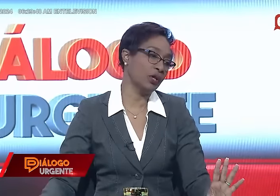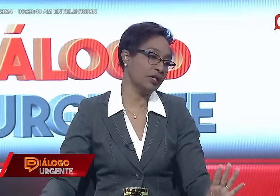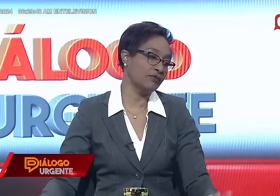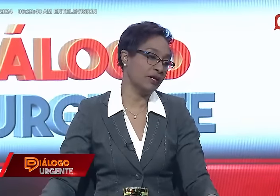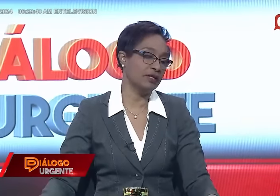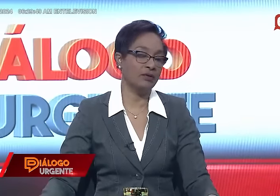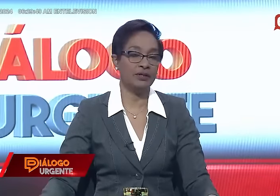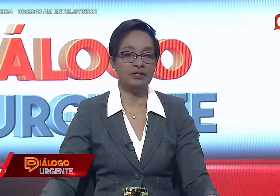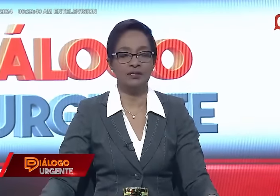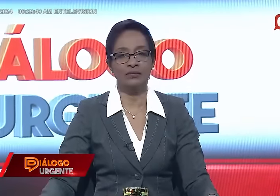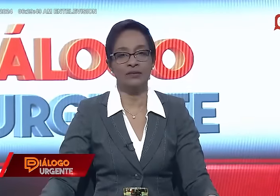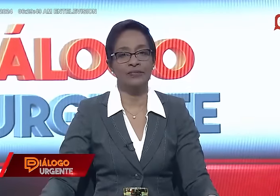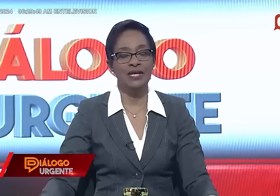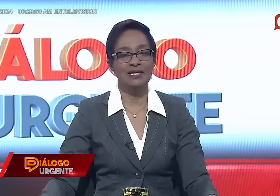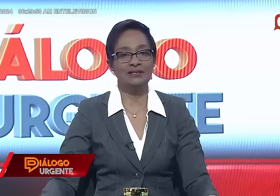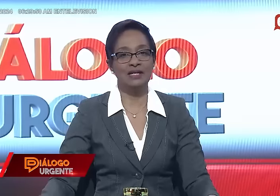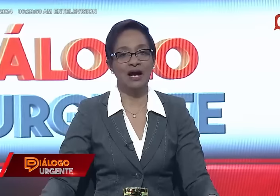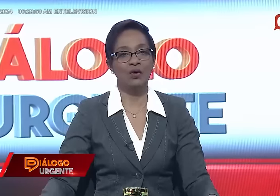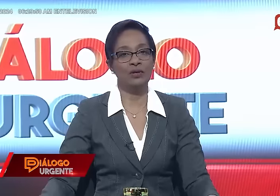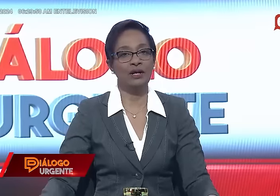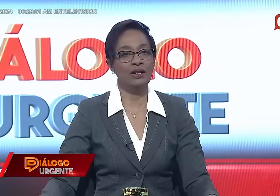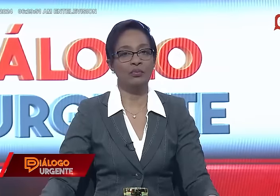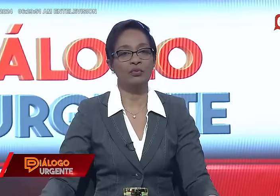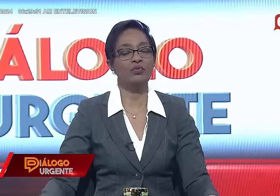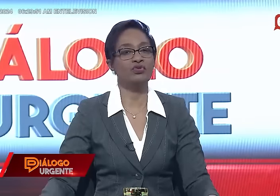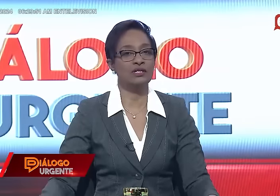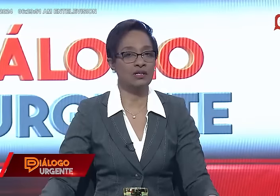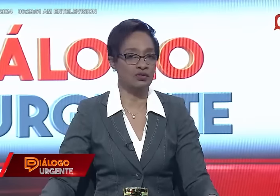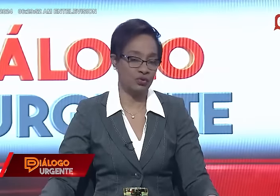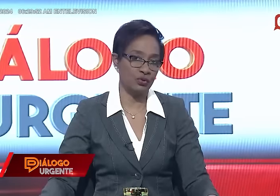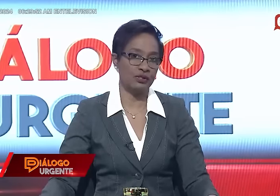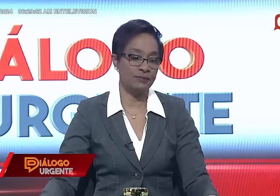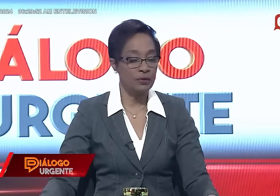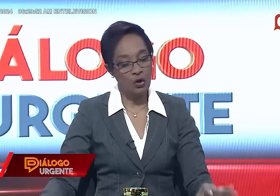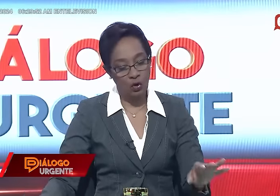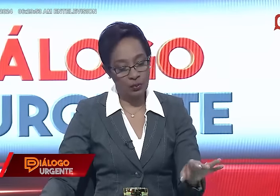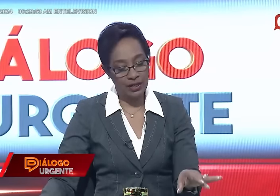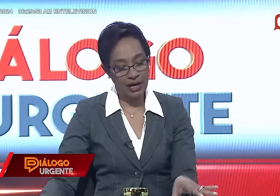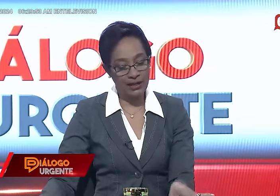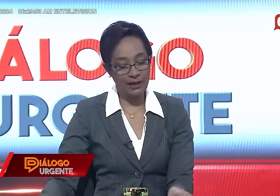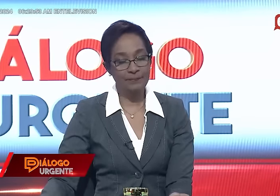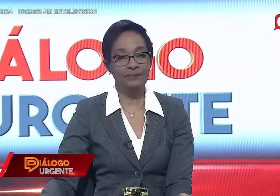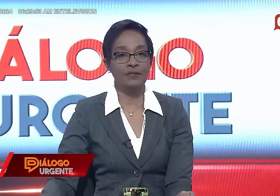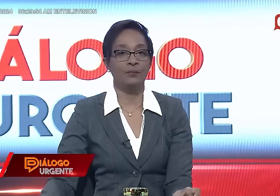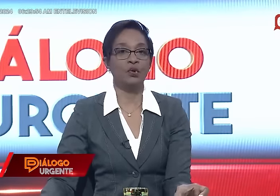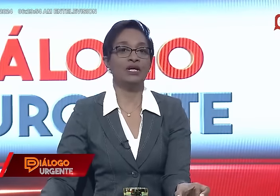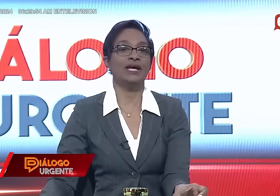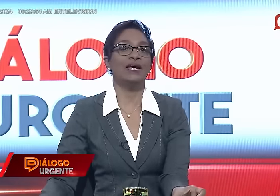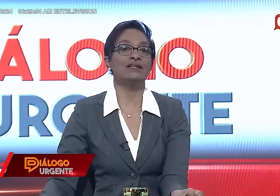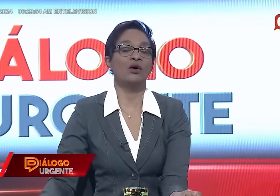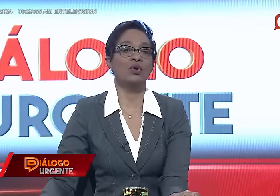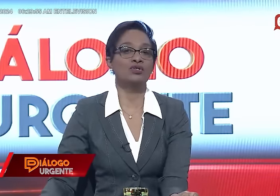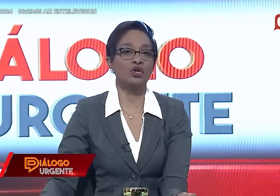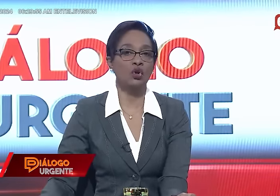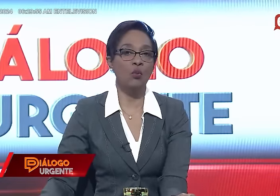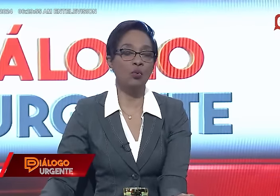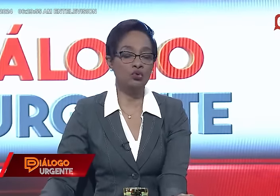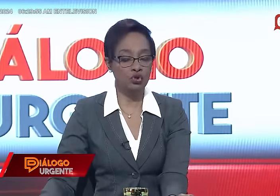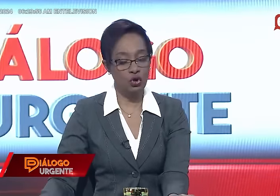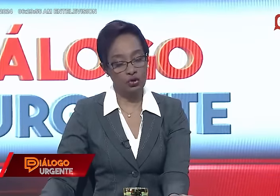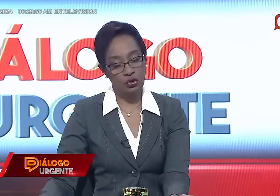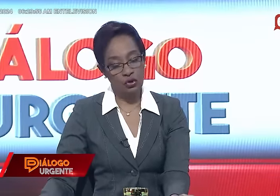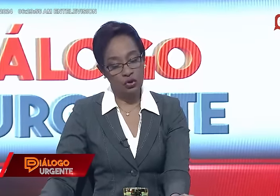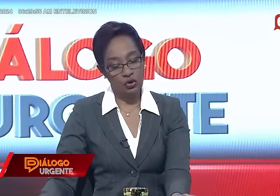de que Faride lo vaya a hacer bien. Está obligada por muchas razones. Obligada porque ella cuestionó